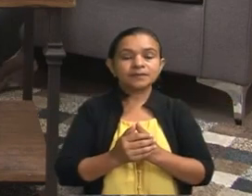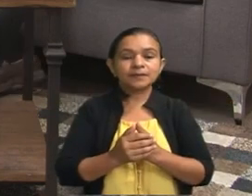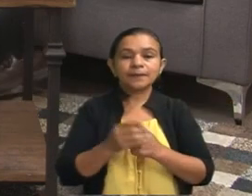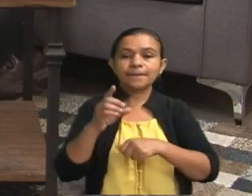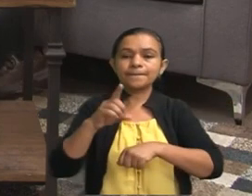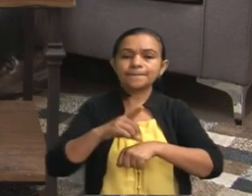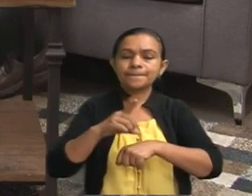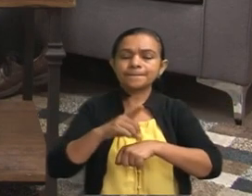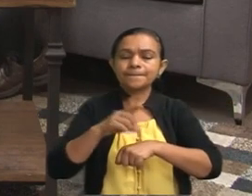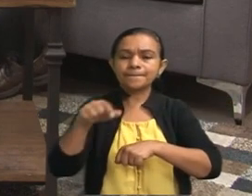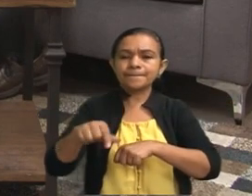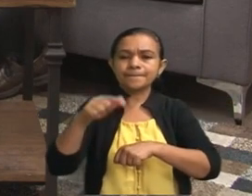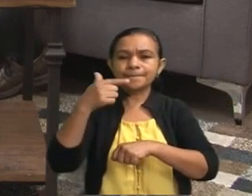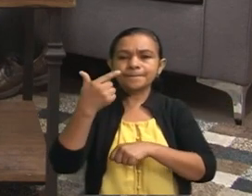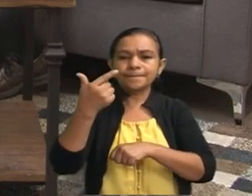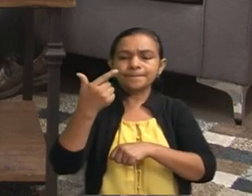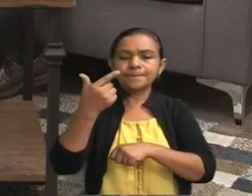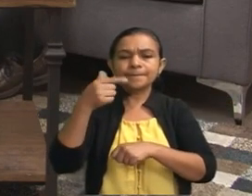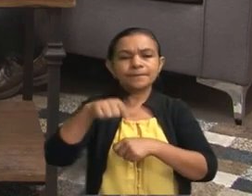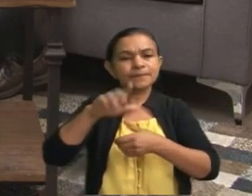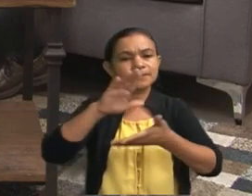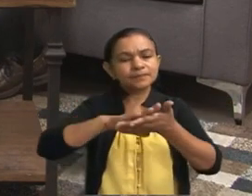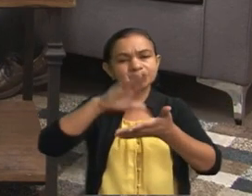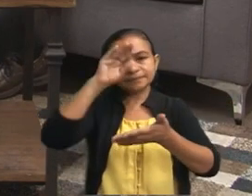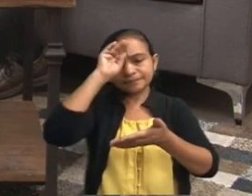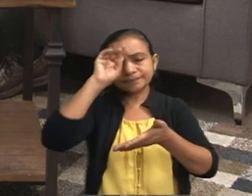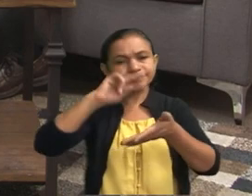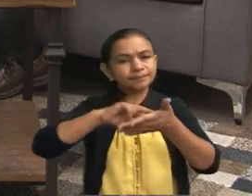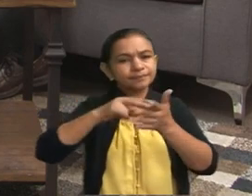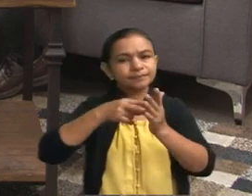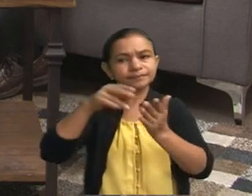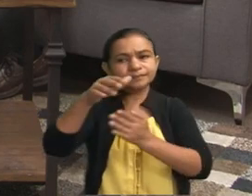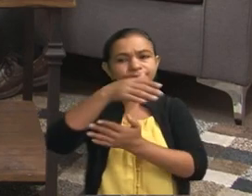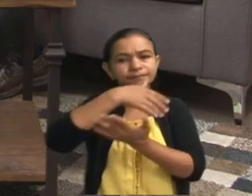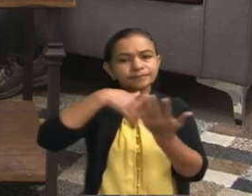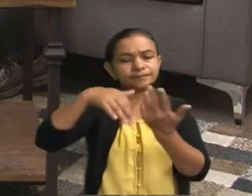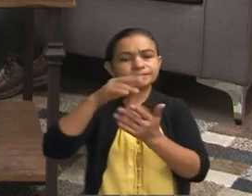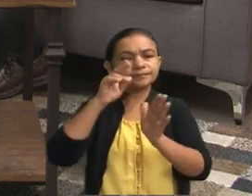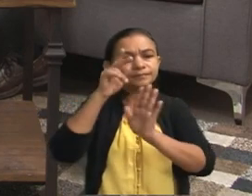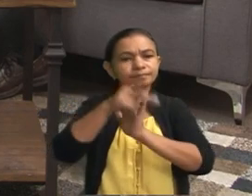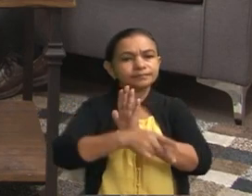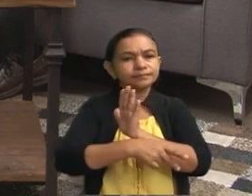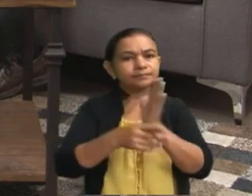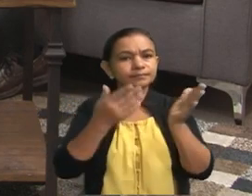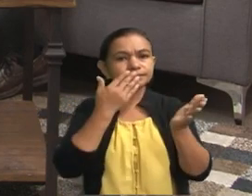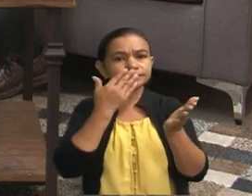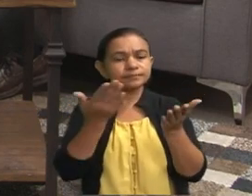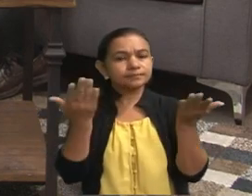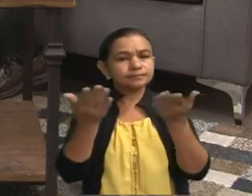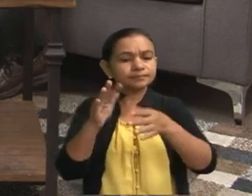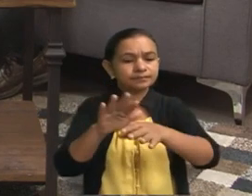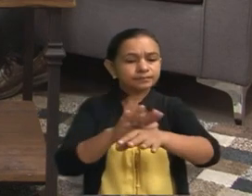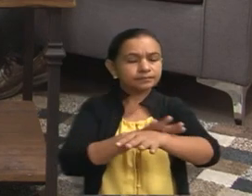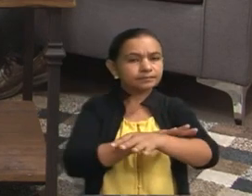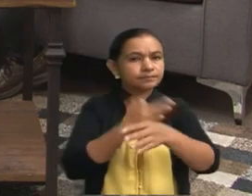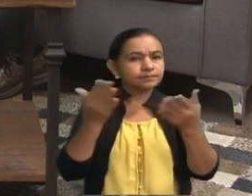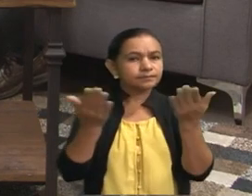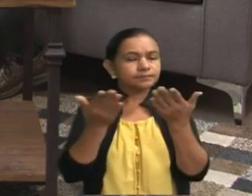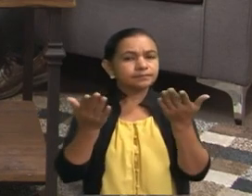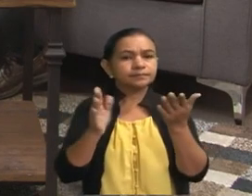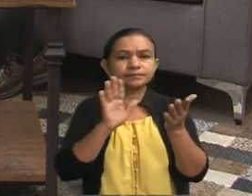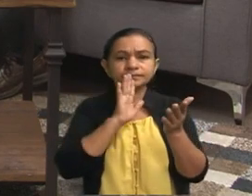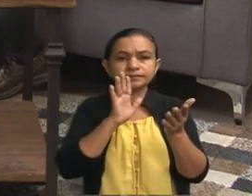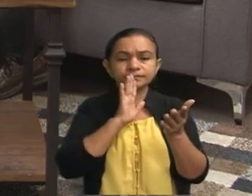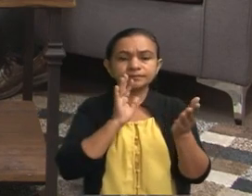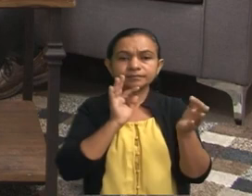Doctor Guillermo, dentro de este aprendizaje y a partir de esa interacción con los demás países de la región, bueno, que tanta sensibilidad y indiscutible, sin